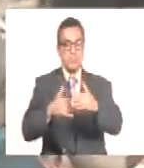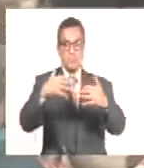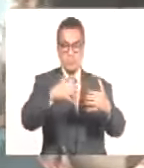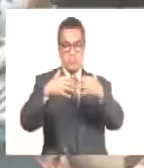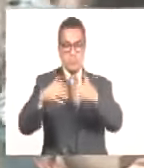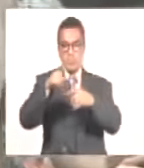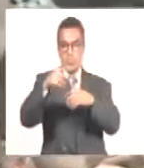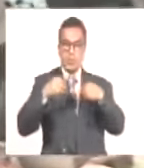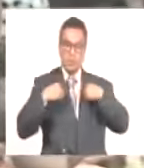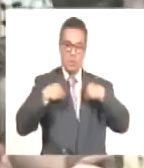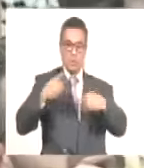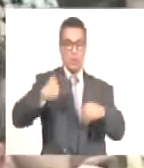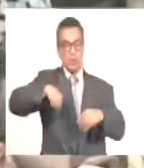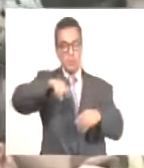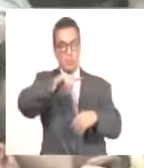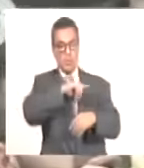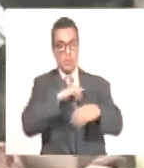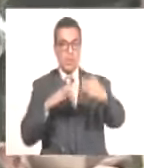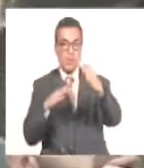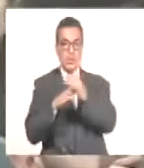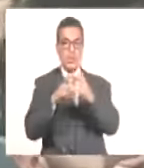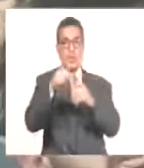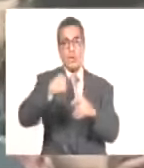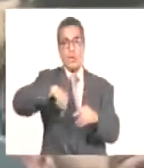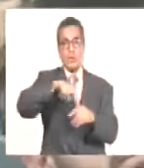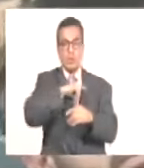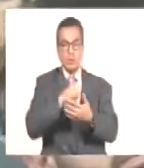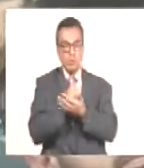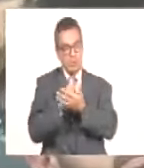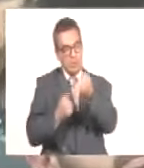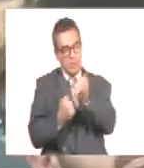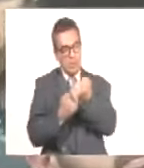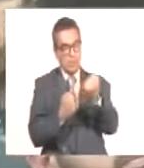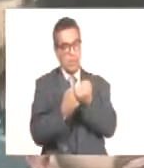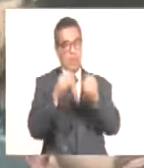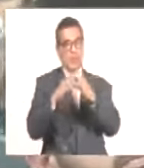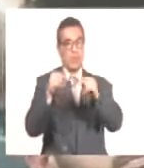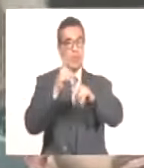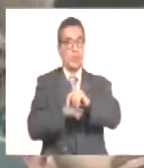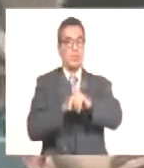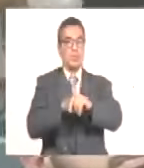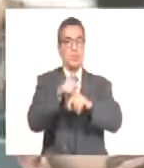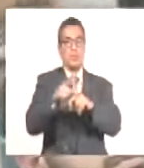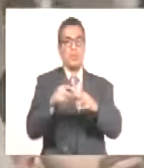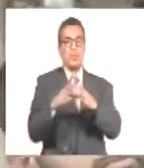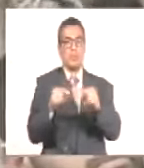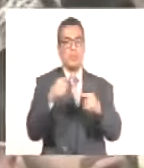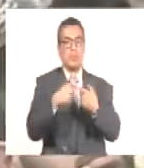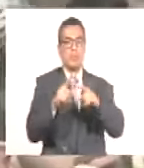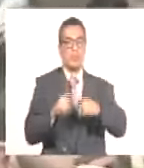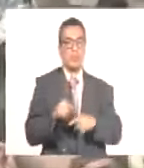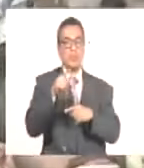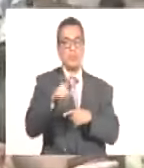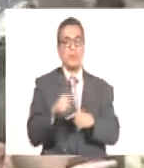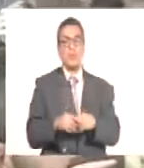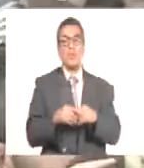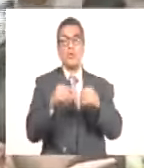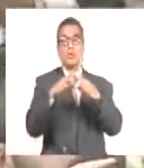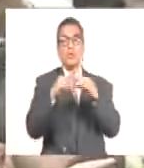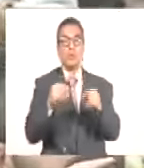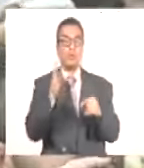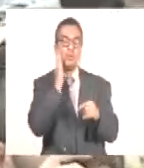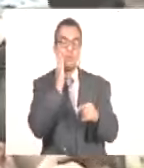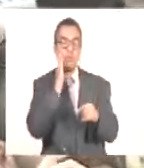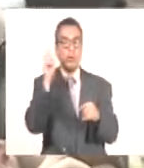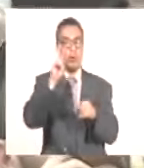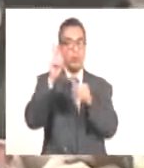lucha y que ha vivido con nosotros este bloqueo, nuestra solidaridad en esta situación. Pero sobre todo a todas aquellas